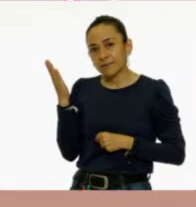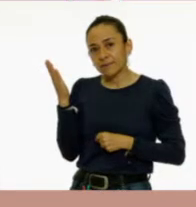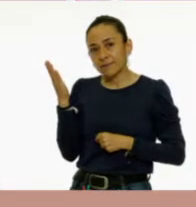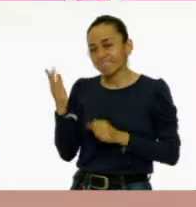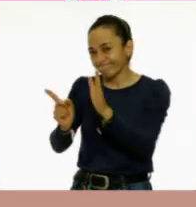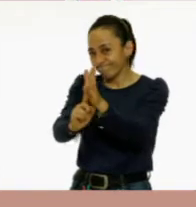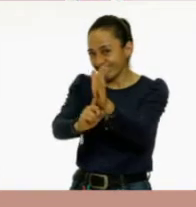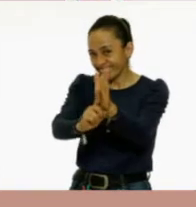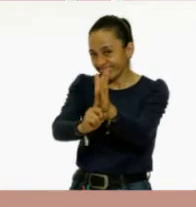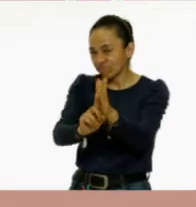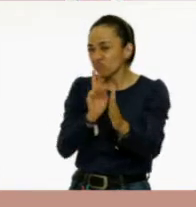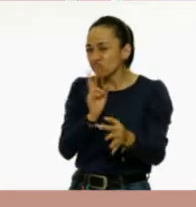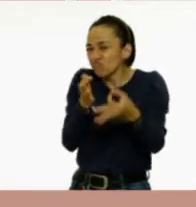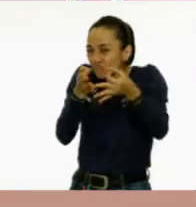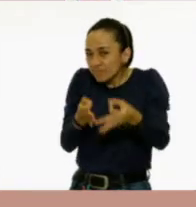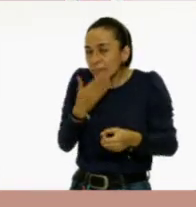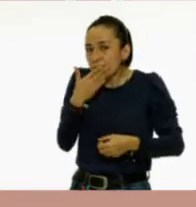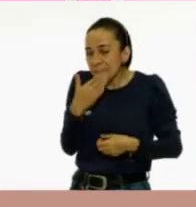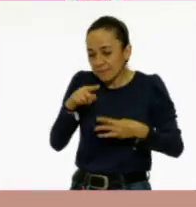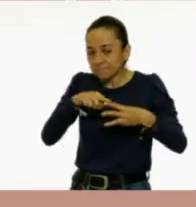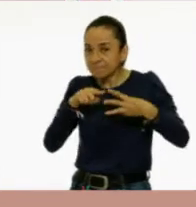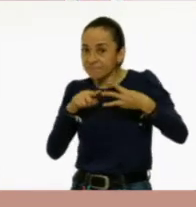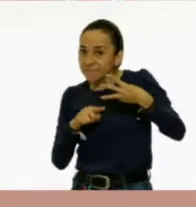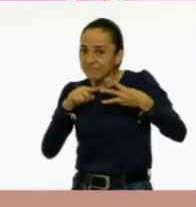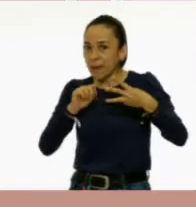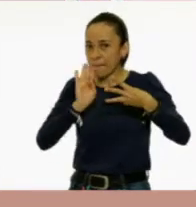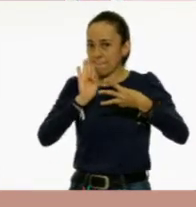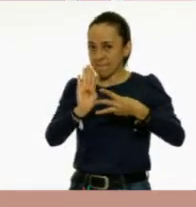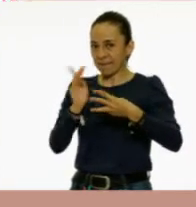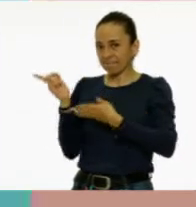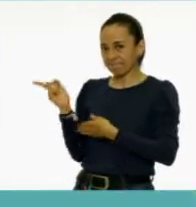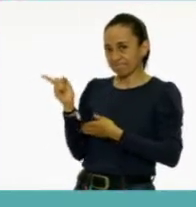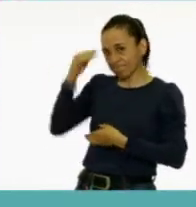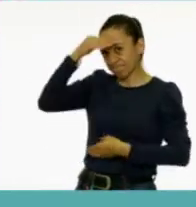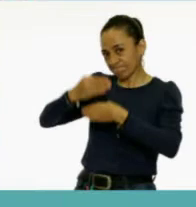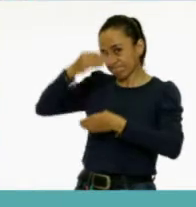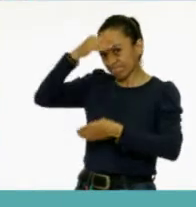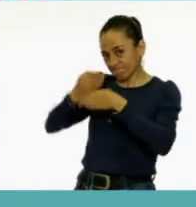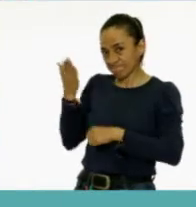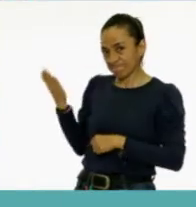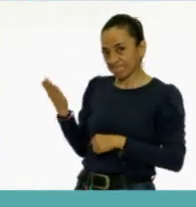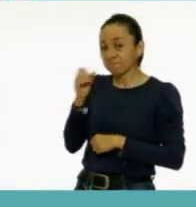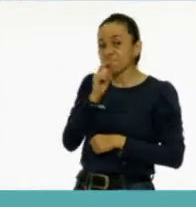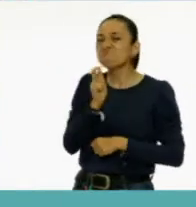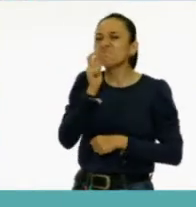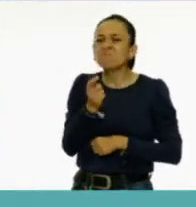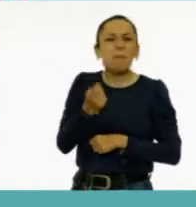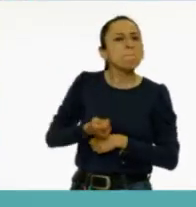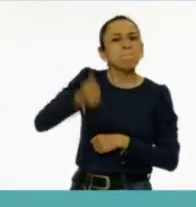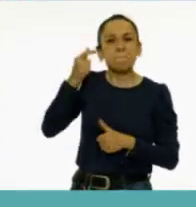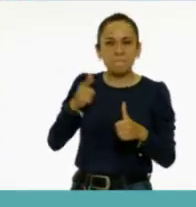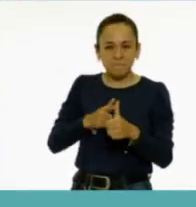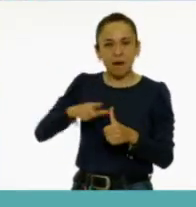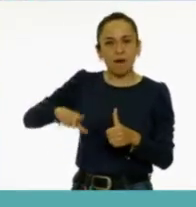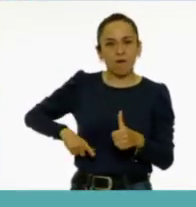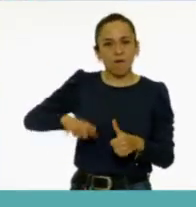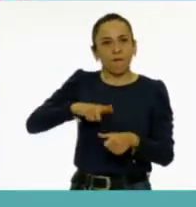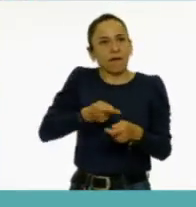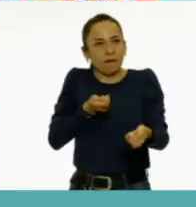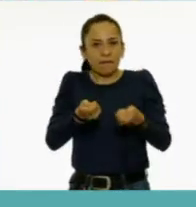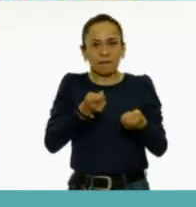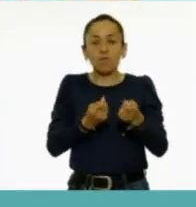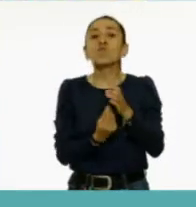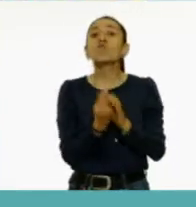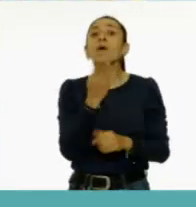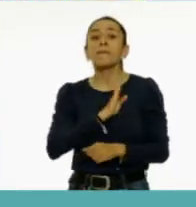La respuesta correcta es B. Hernán Cortés. Hernán Cortés fue el primer gobernante de la Nueva España,